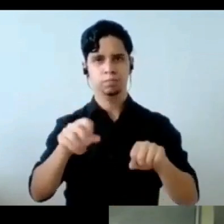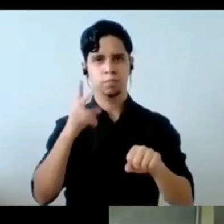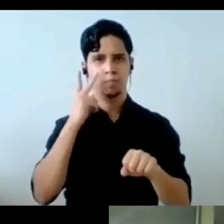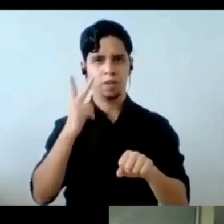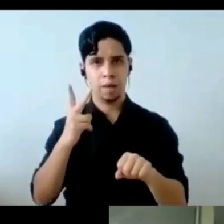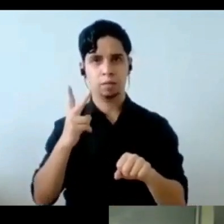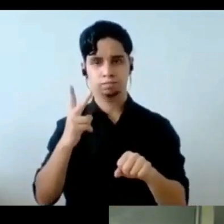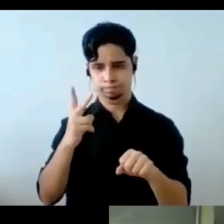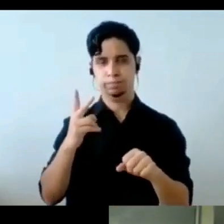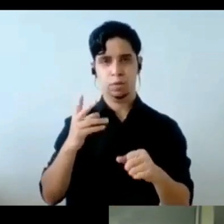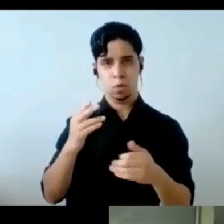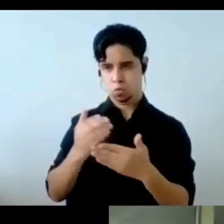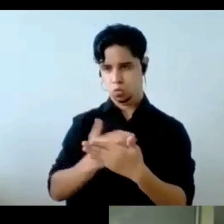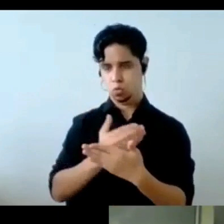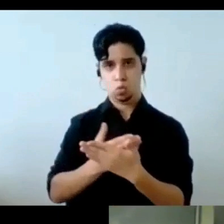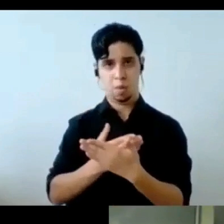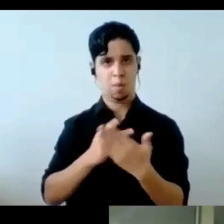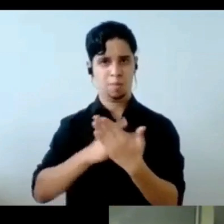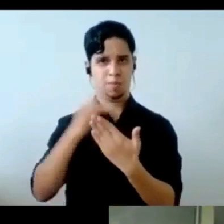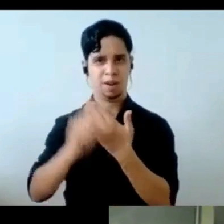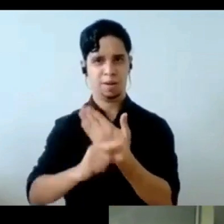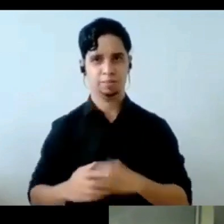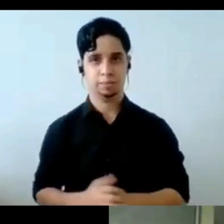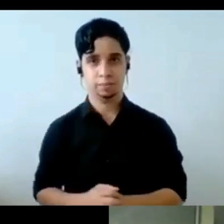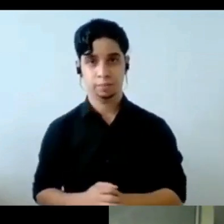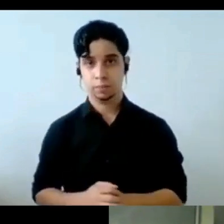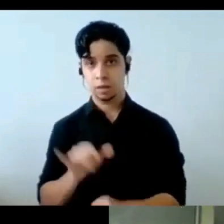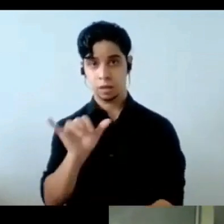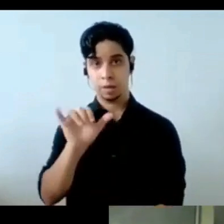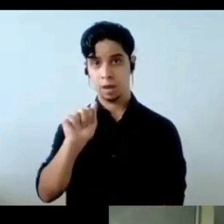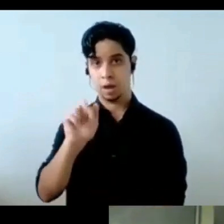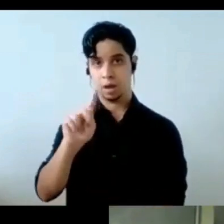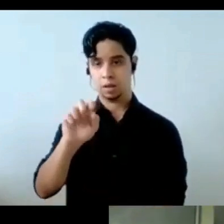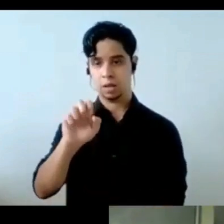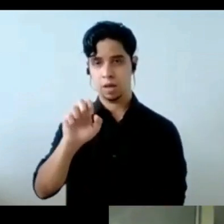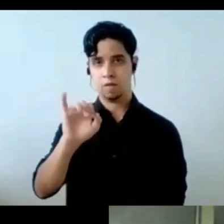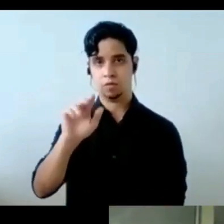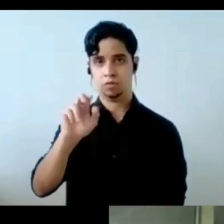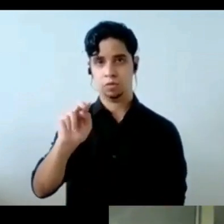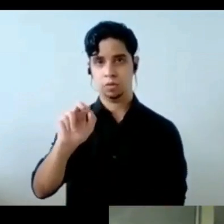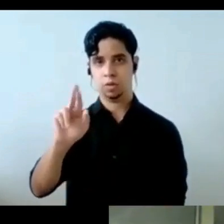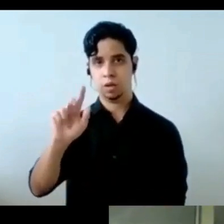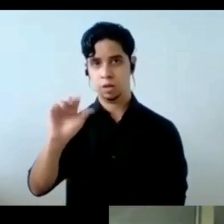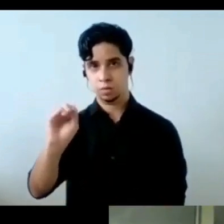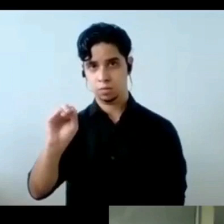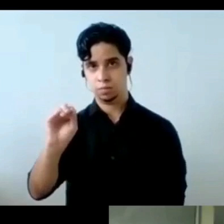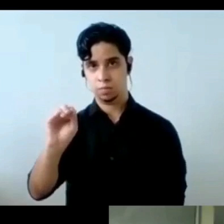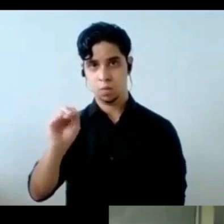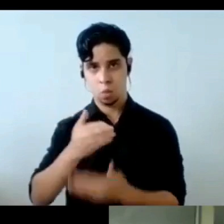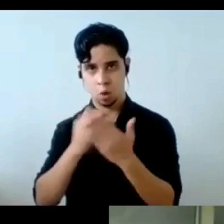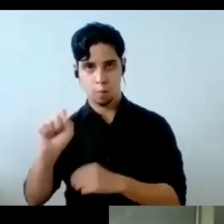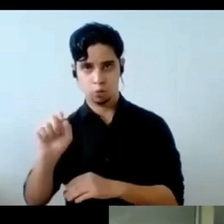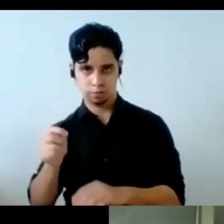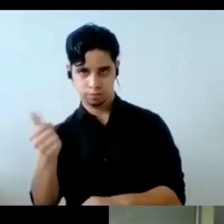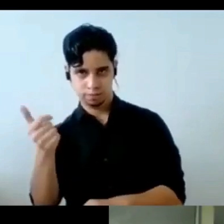nueva secuencia de Artefusión. Que también es Artefusión Radio. En Twitter es Artefusión Radio, sin el punto.